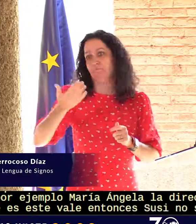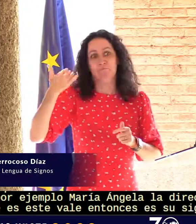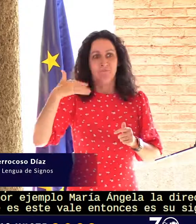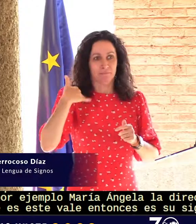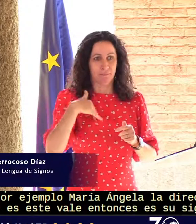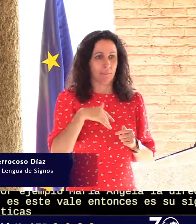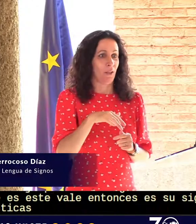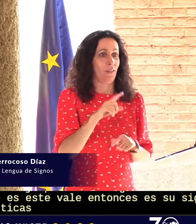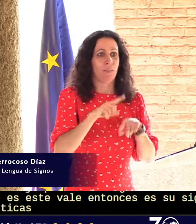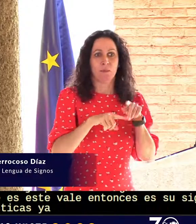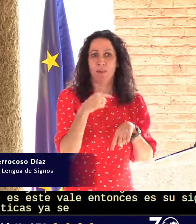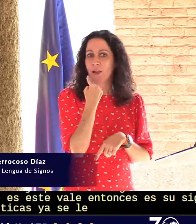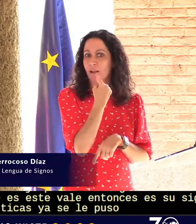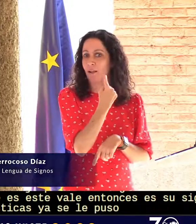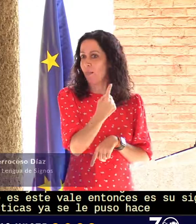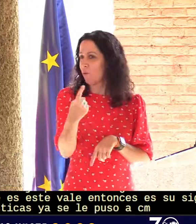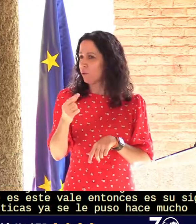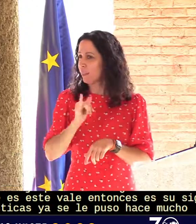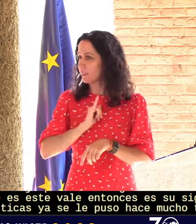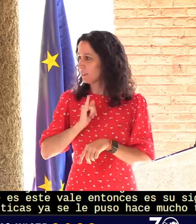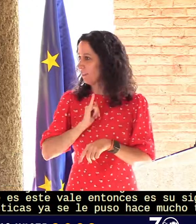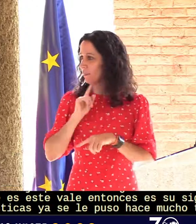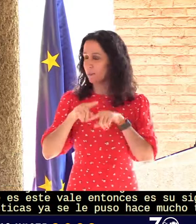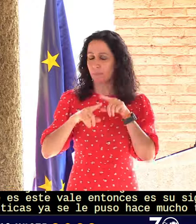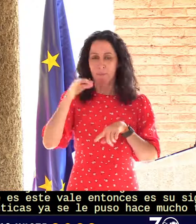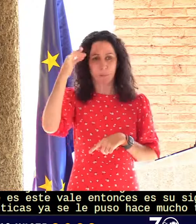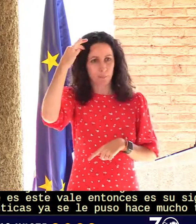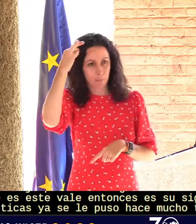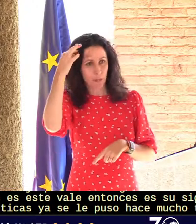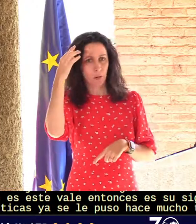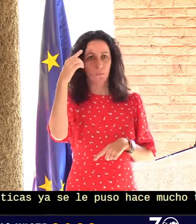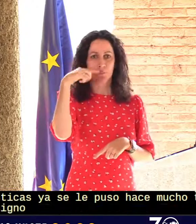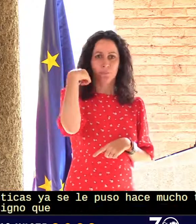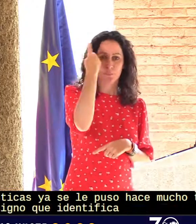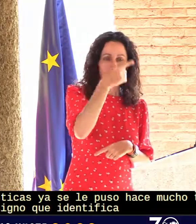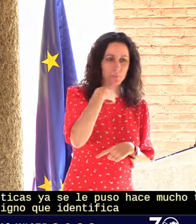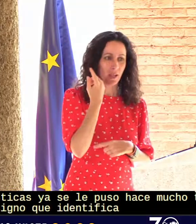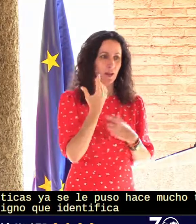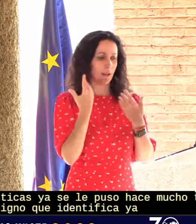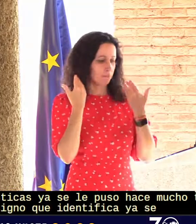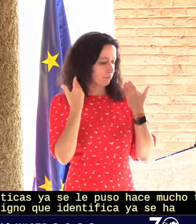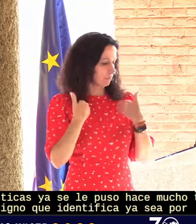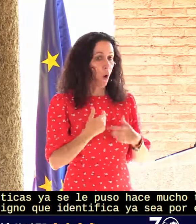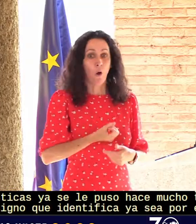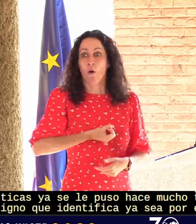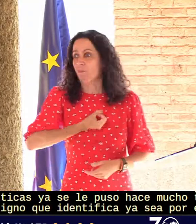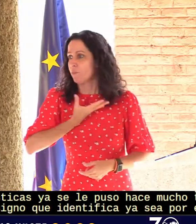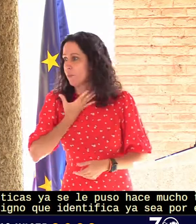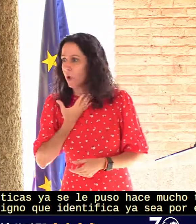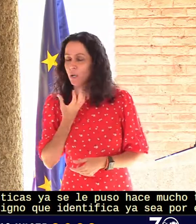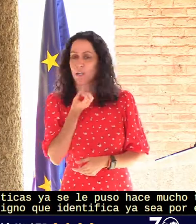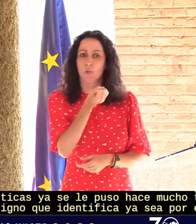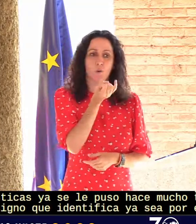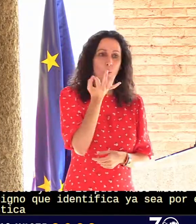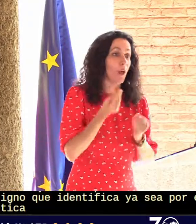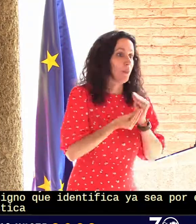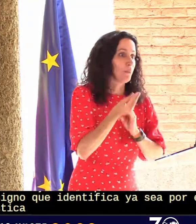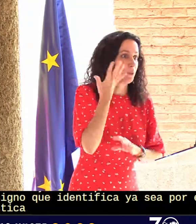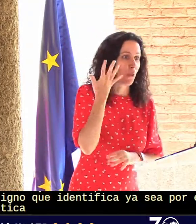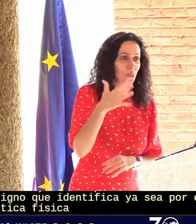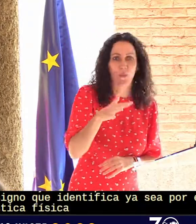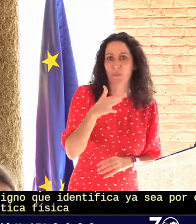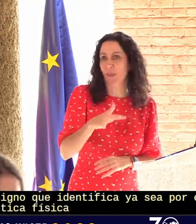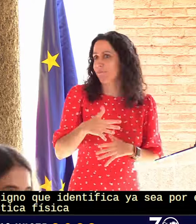según sus características ya se le puso hace mucho tiempo entonces cada uno tiene un signo que identifica ya sea por el pelo alguna característica